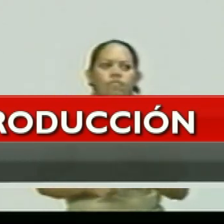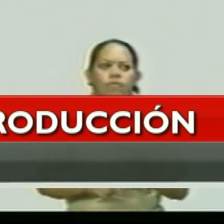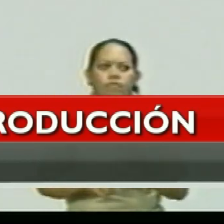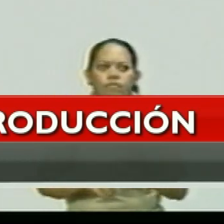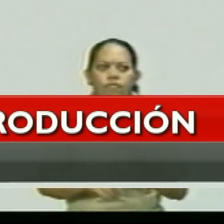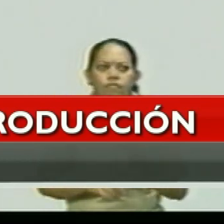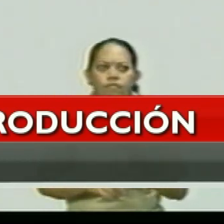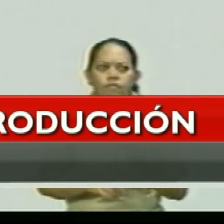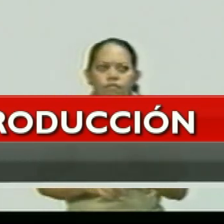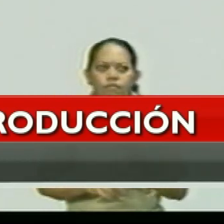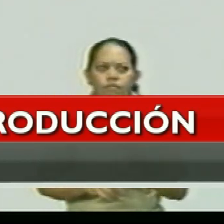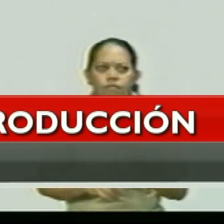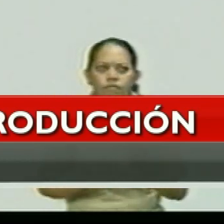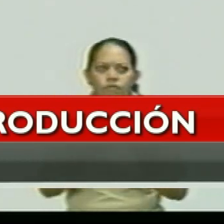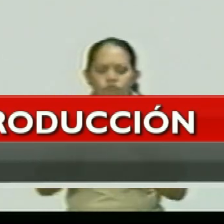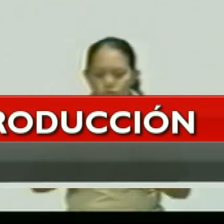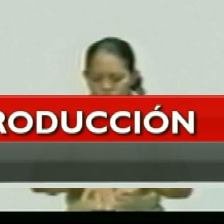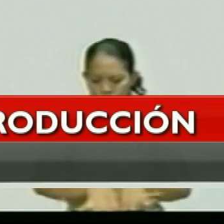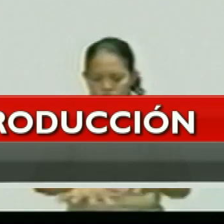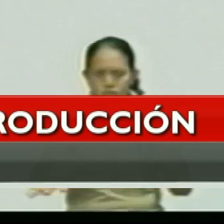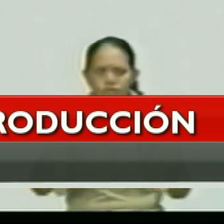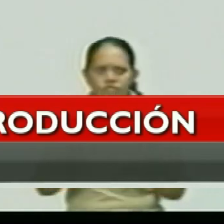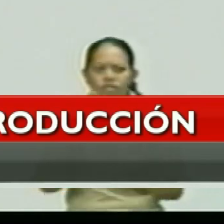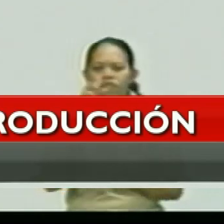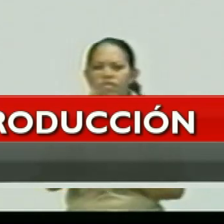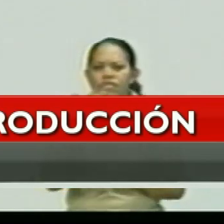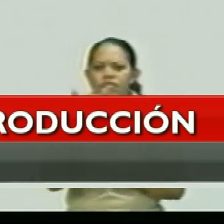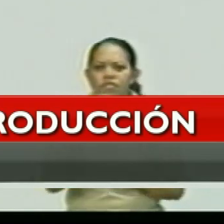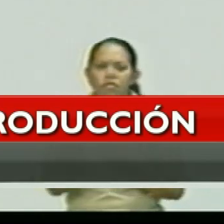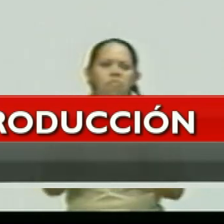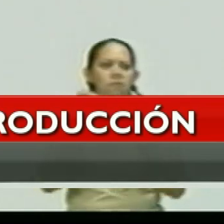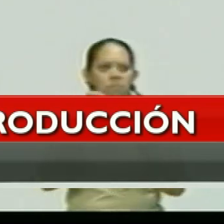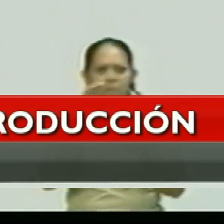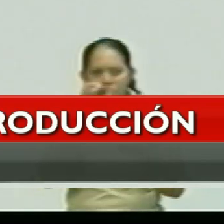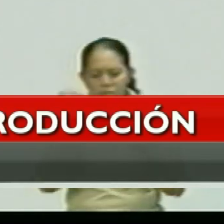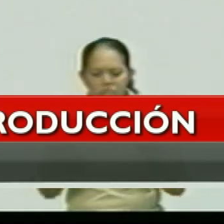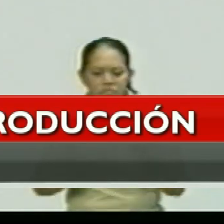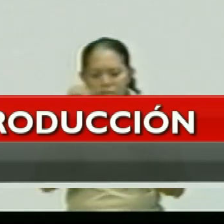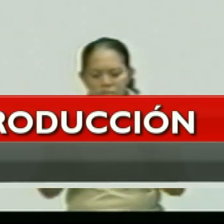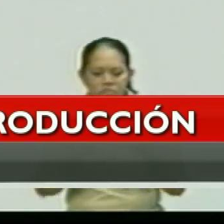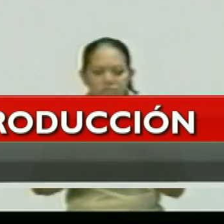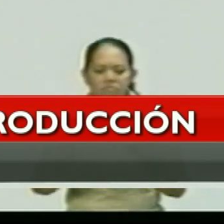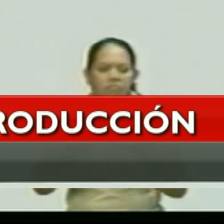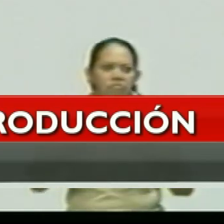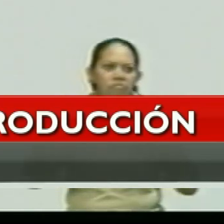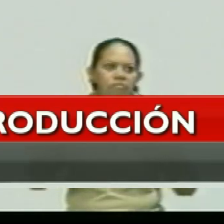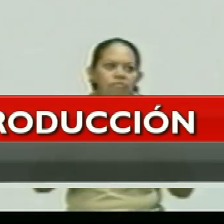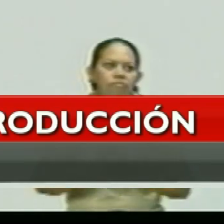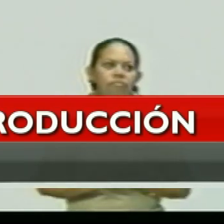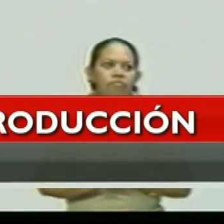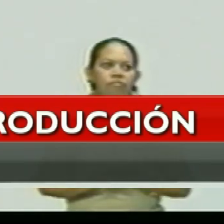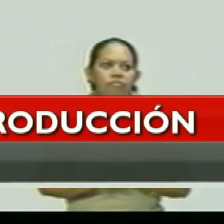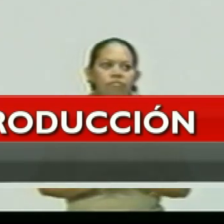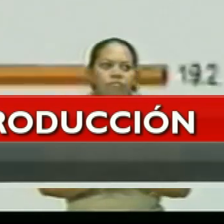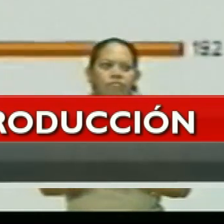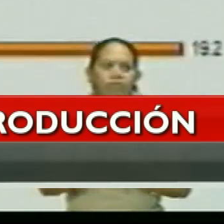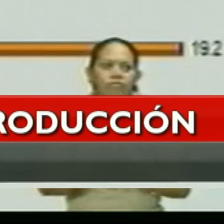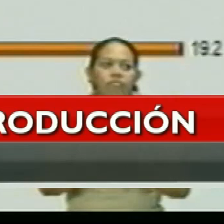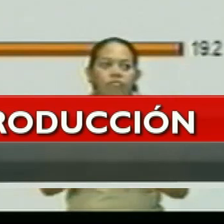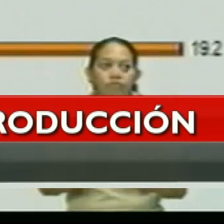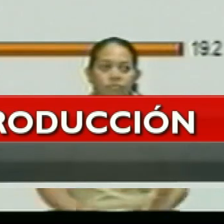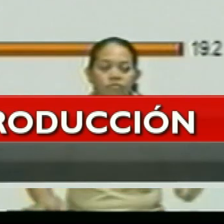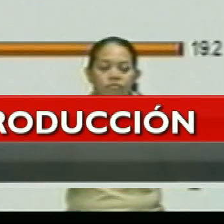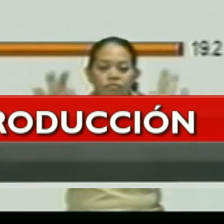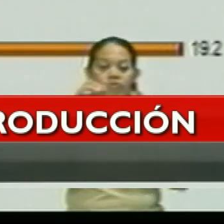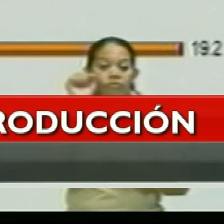5.8%, raíces y tubérculos 19.2% de crecimiento. Estas cifras permitirán un